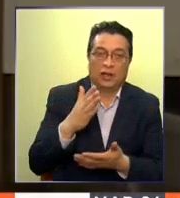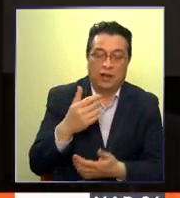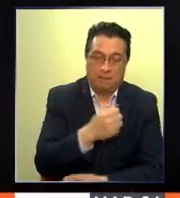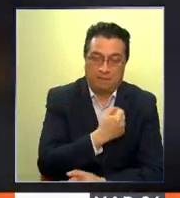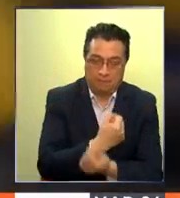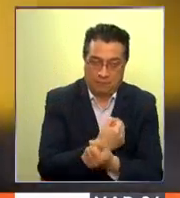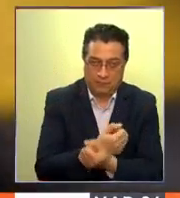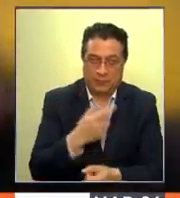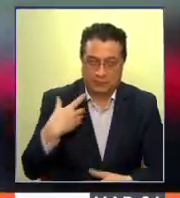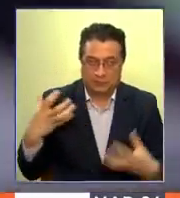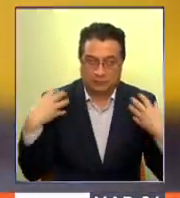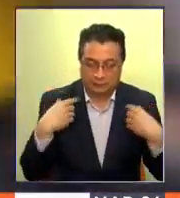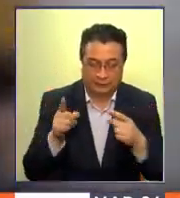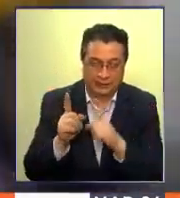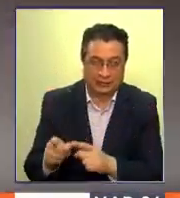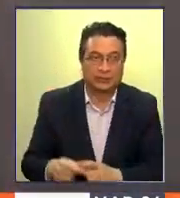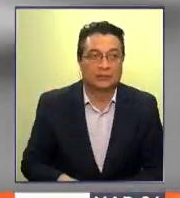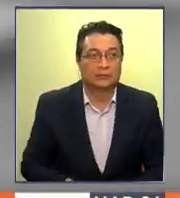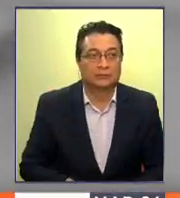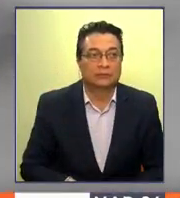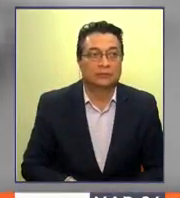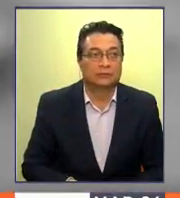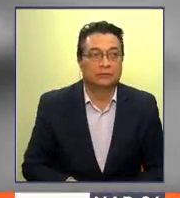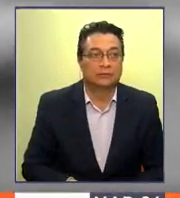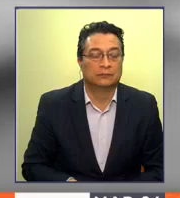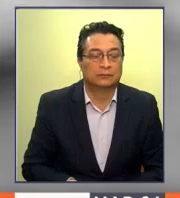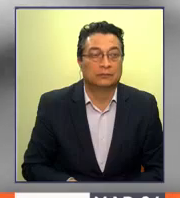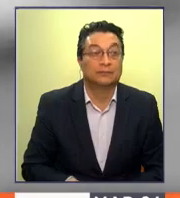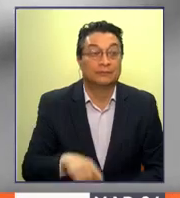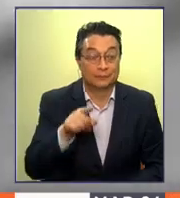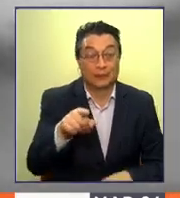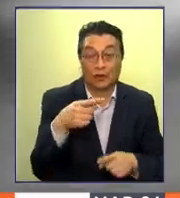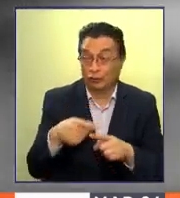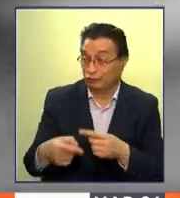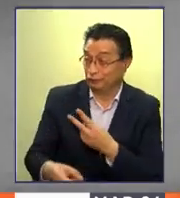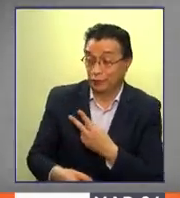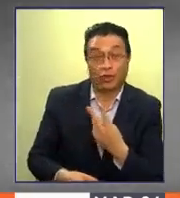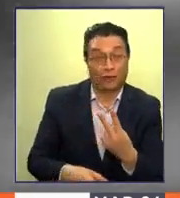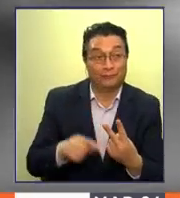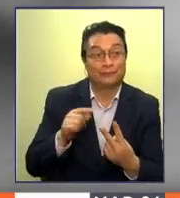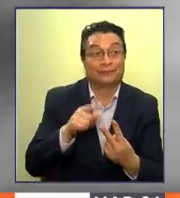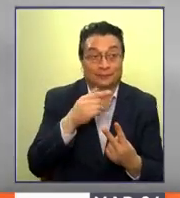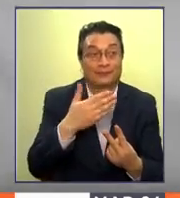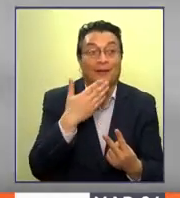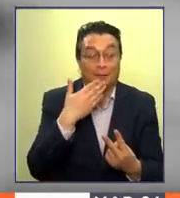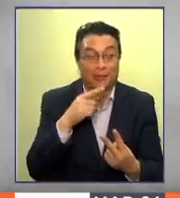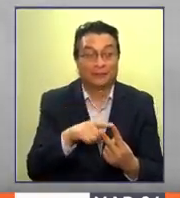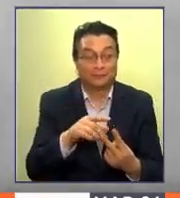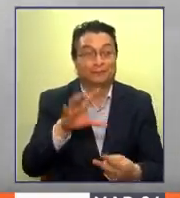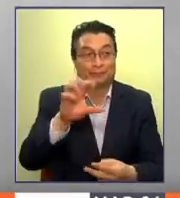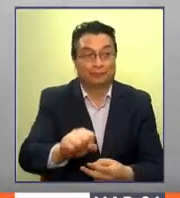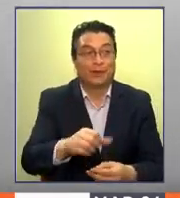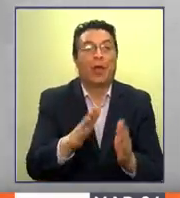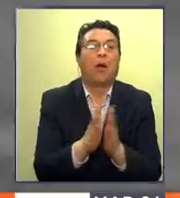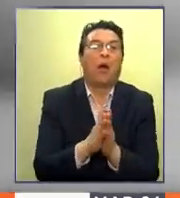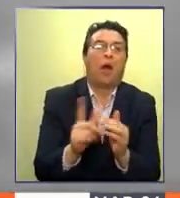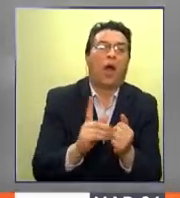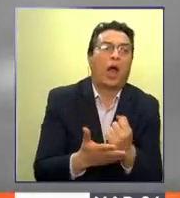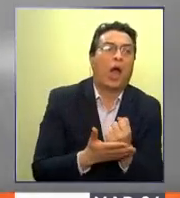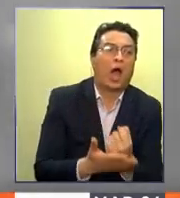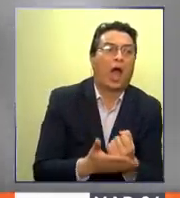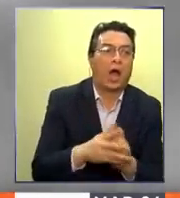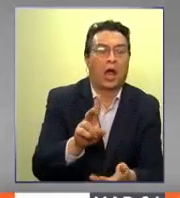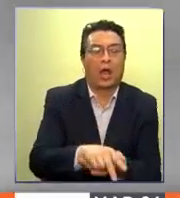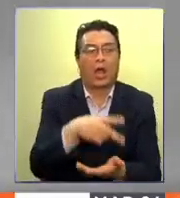tipo de situaciones. A estos otros dos sujetos tampoco les fue bien. Terminaron suplicando por ayuda, tendidos